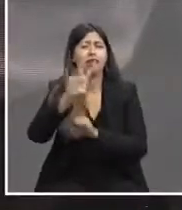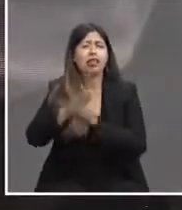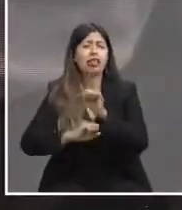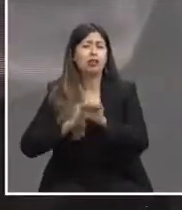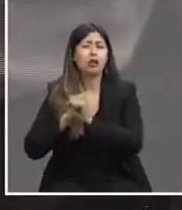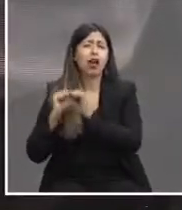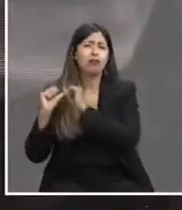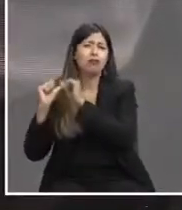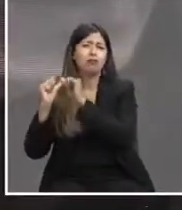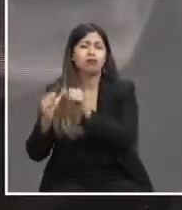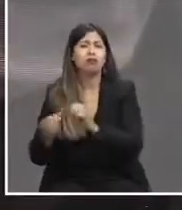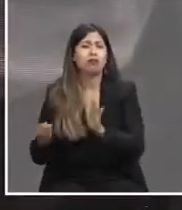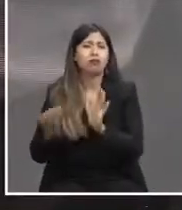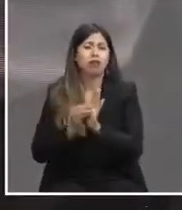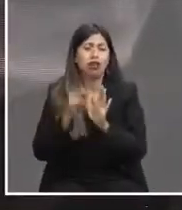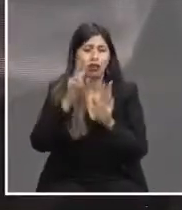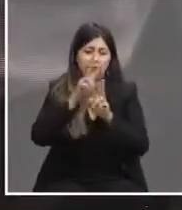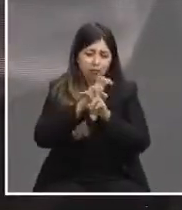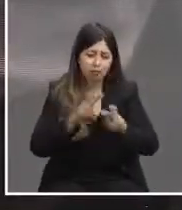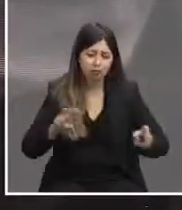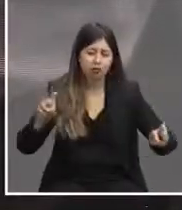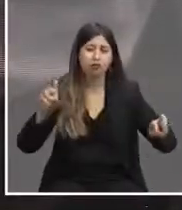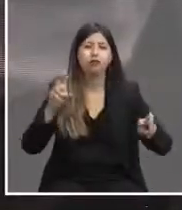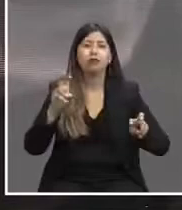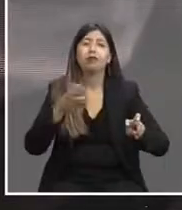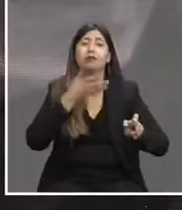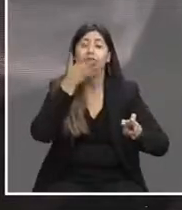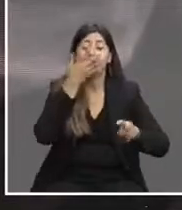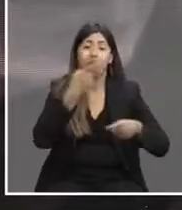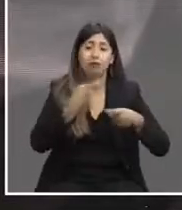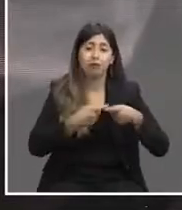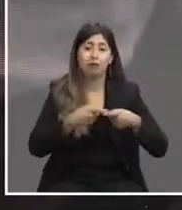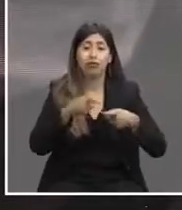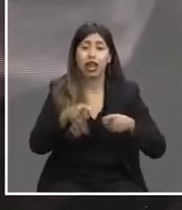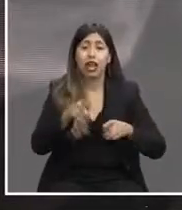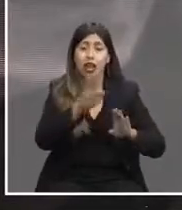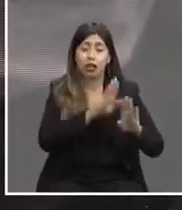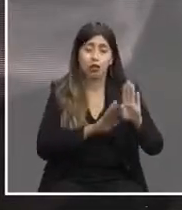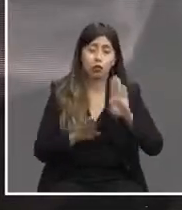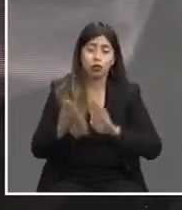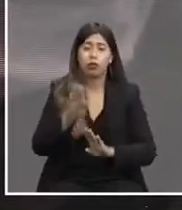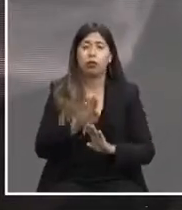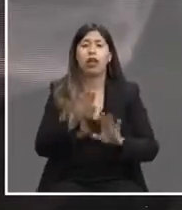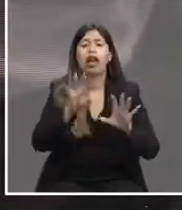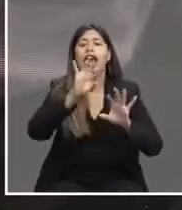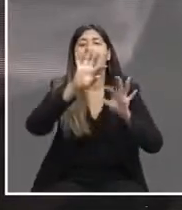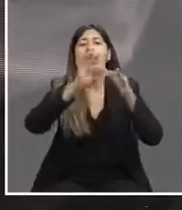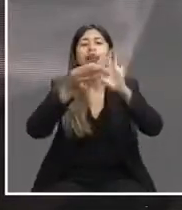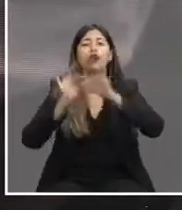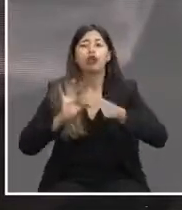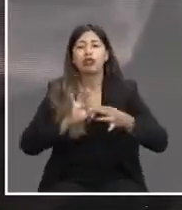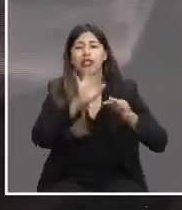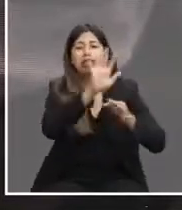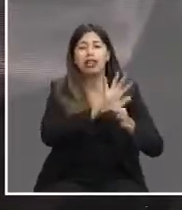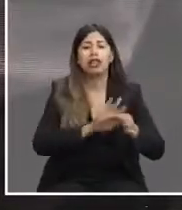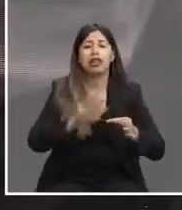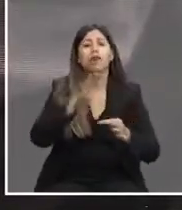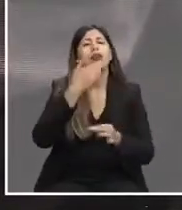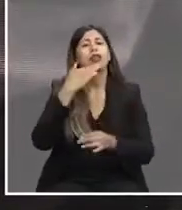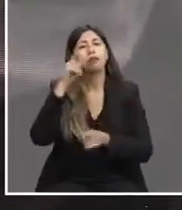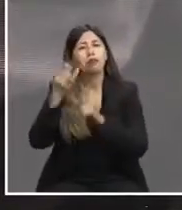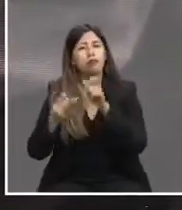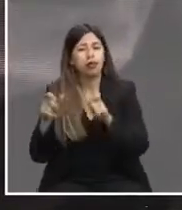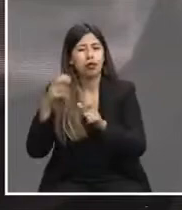impacto que tienen los glaciares en los sistemas de soporte vital de las personas y en los ecosistemas, y el papel que tienen